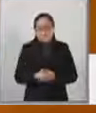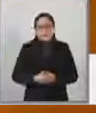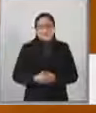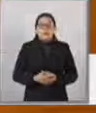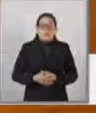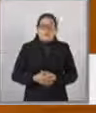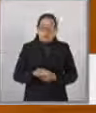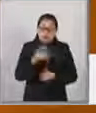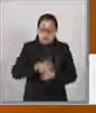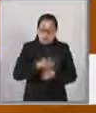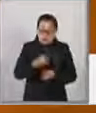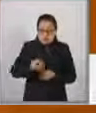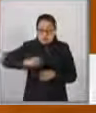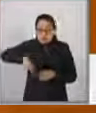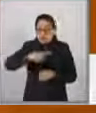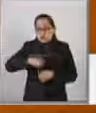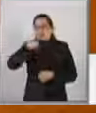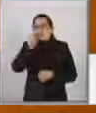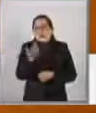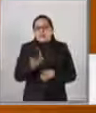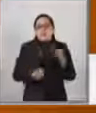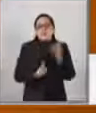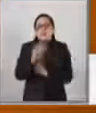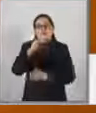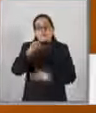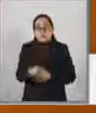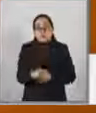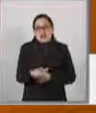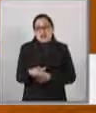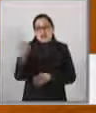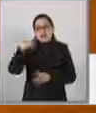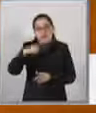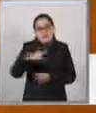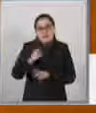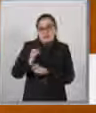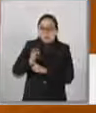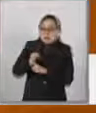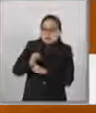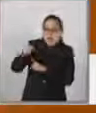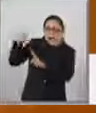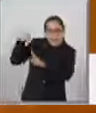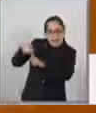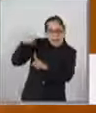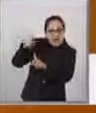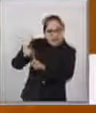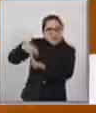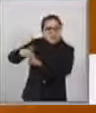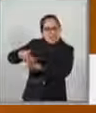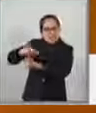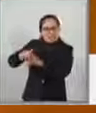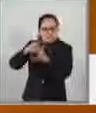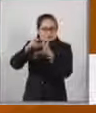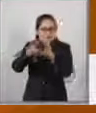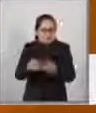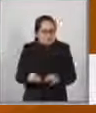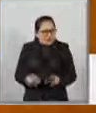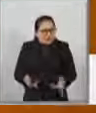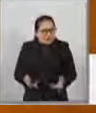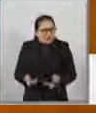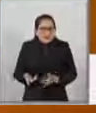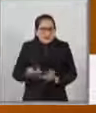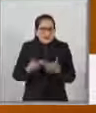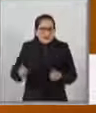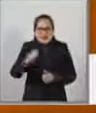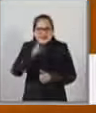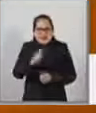todos queremos un fiscal que no sea un fiscal de persecución política, que nadie quiere un fiscal que